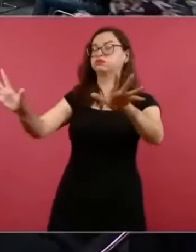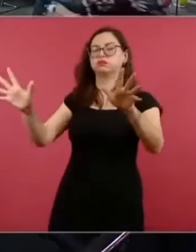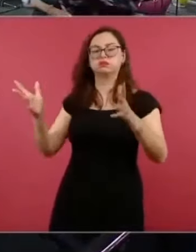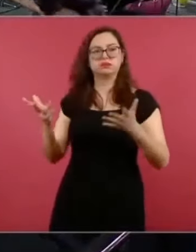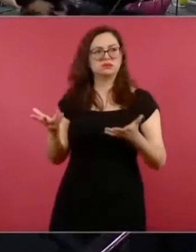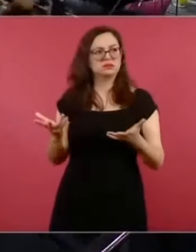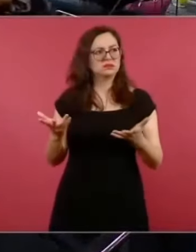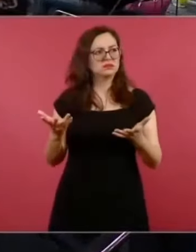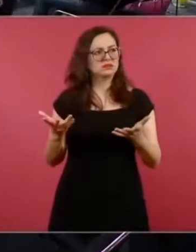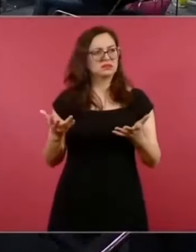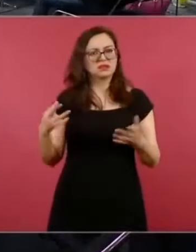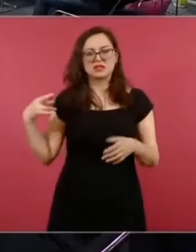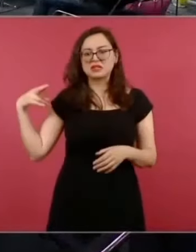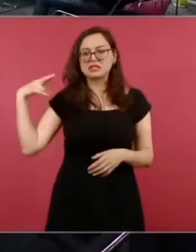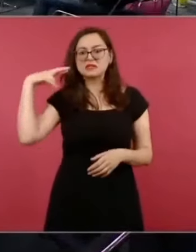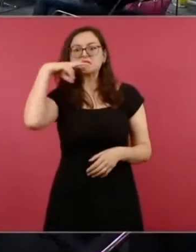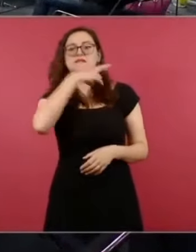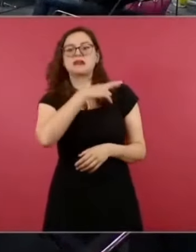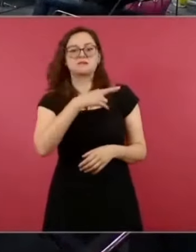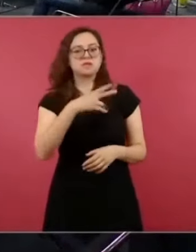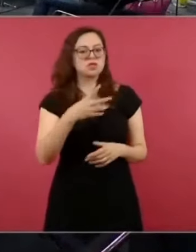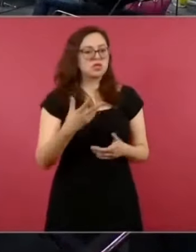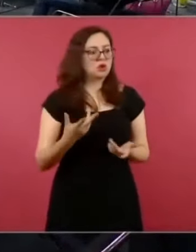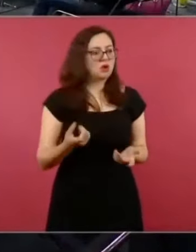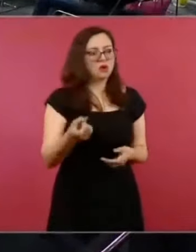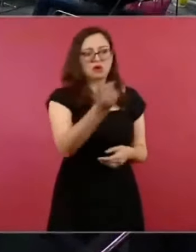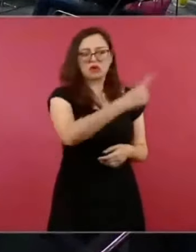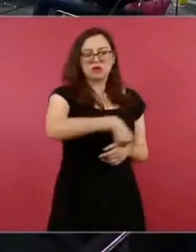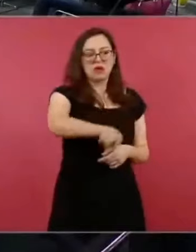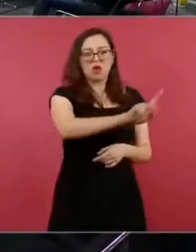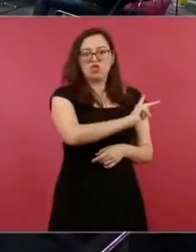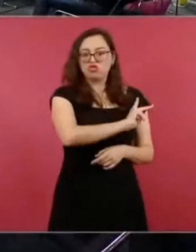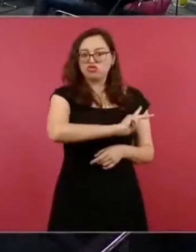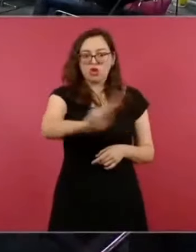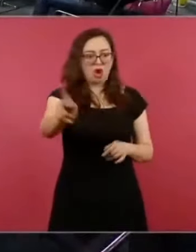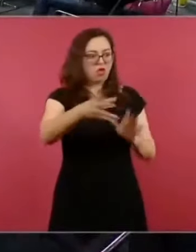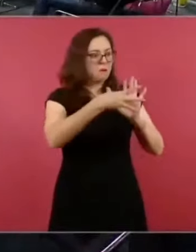esto, los titulares de los periódicos?